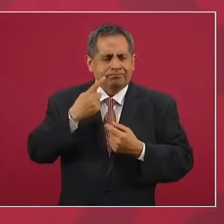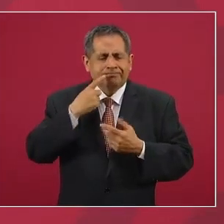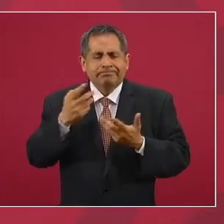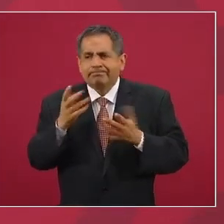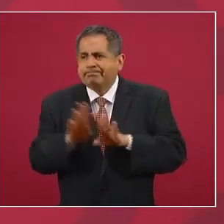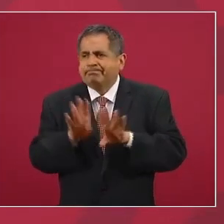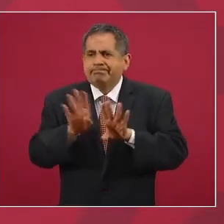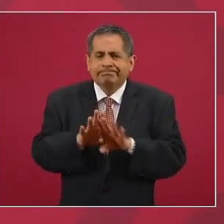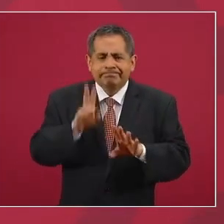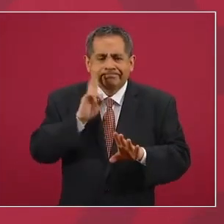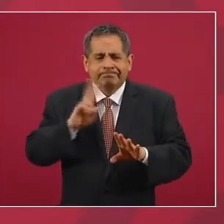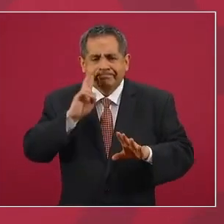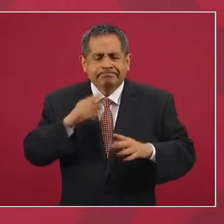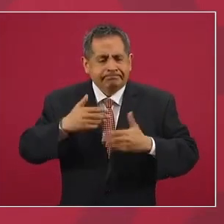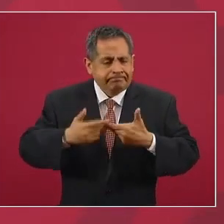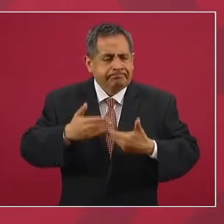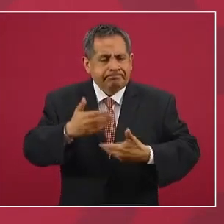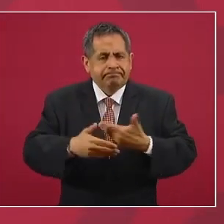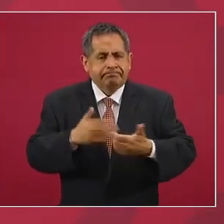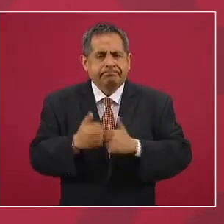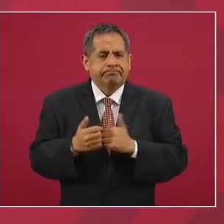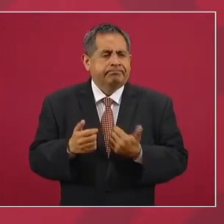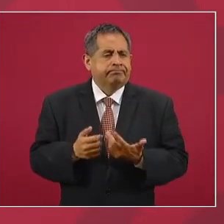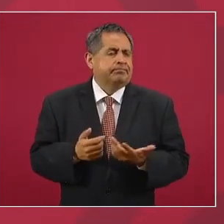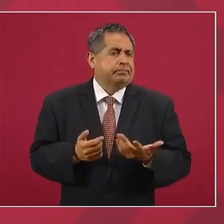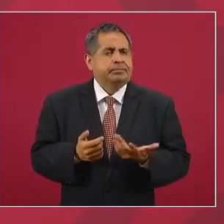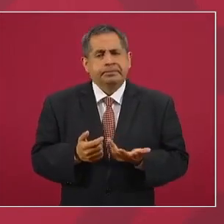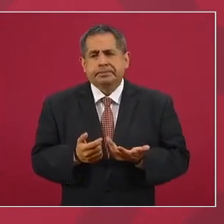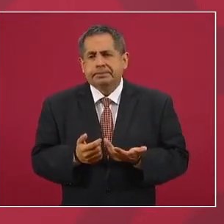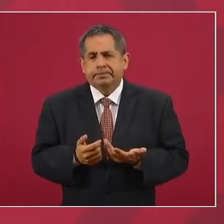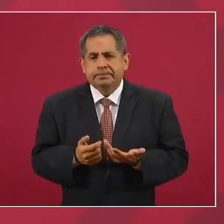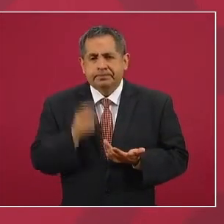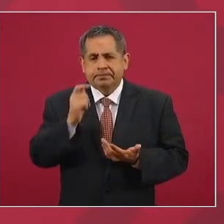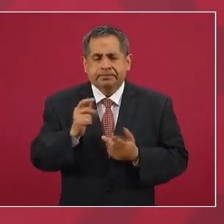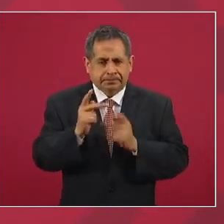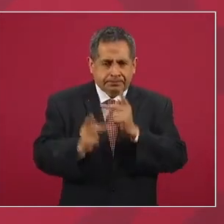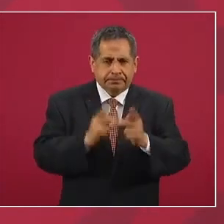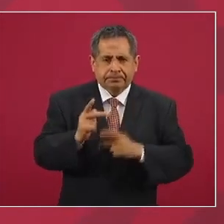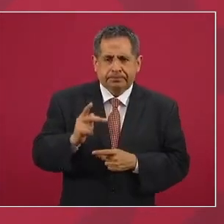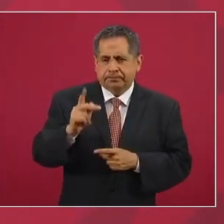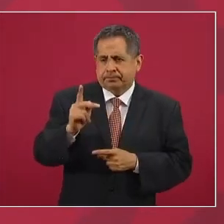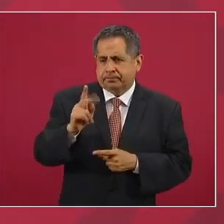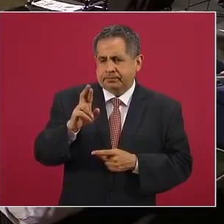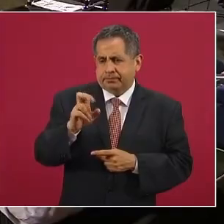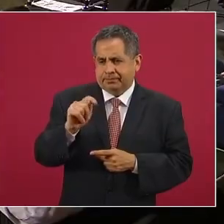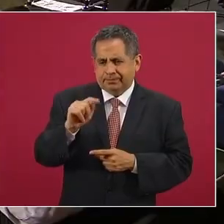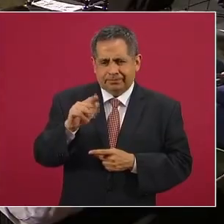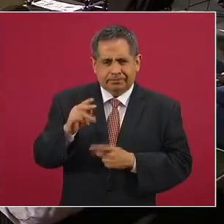buscando que en todos estos créditos las tasas estén